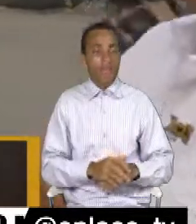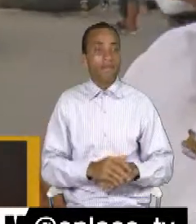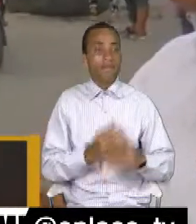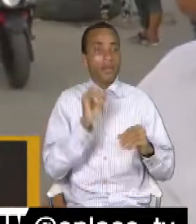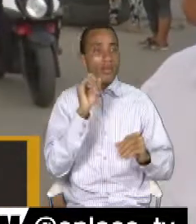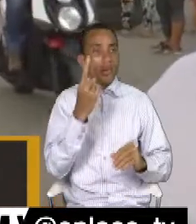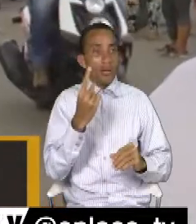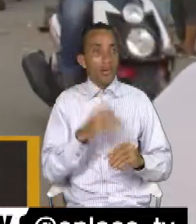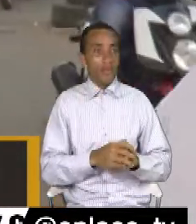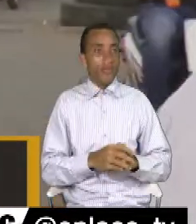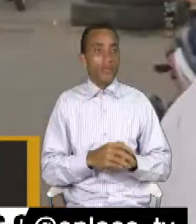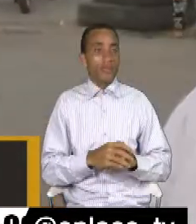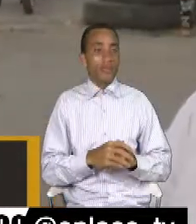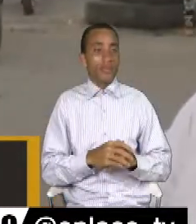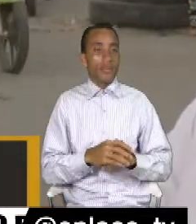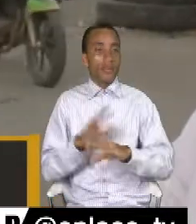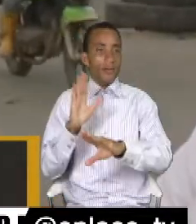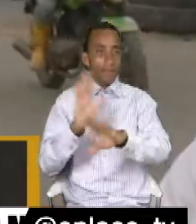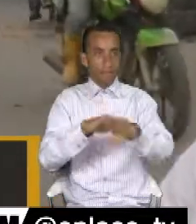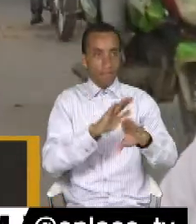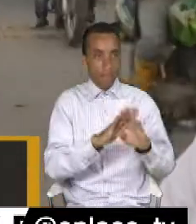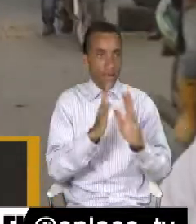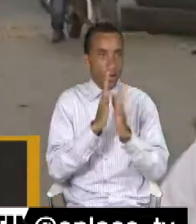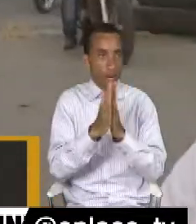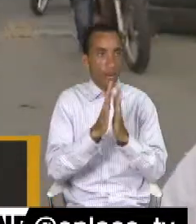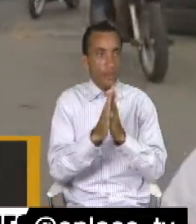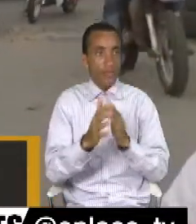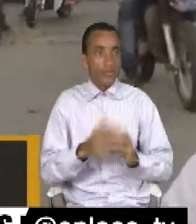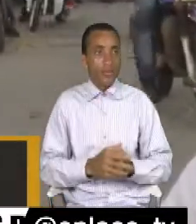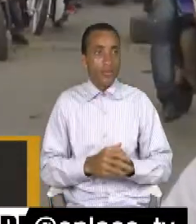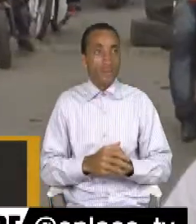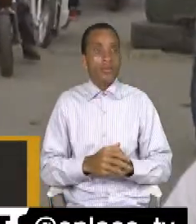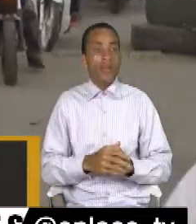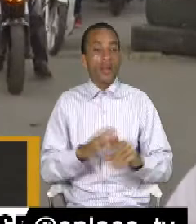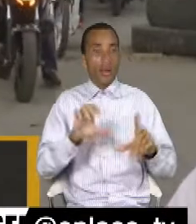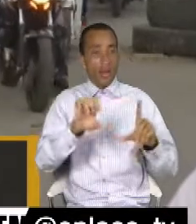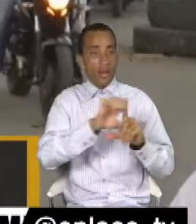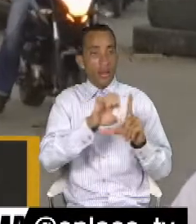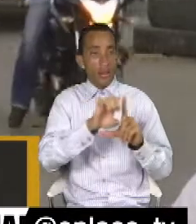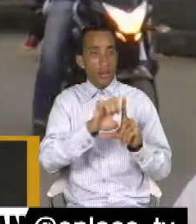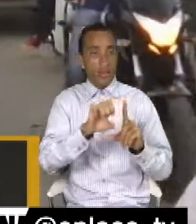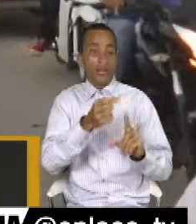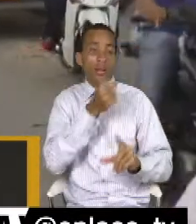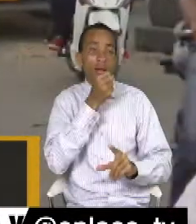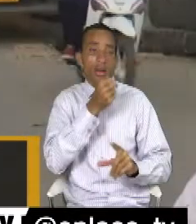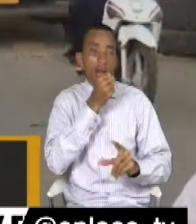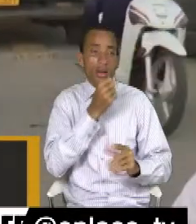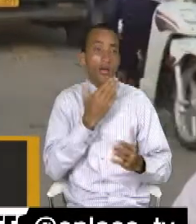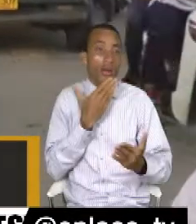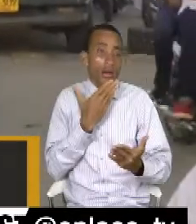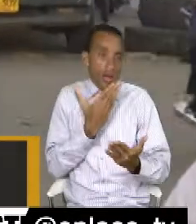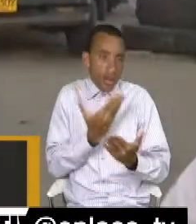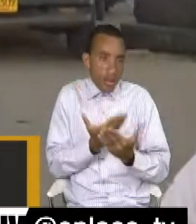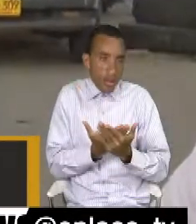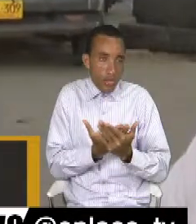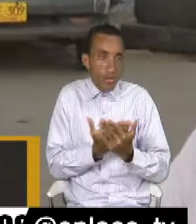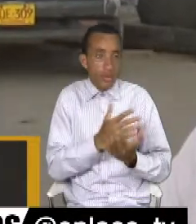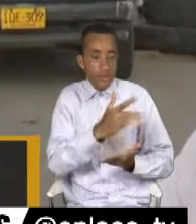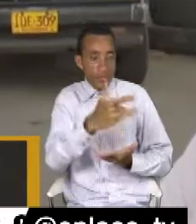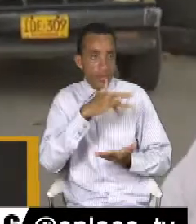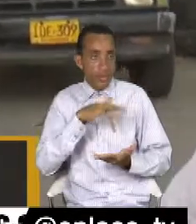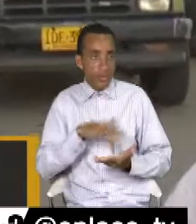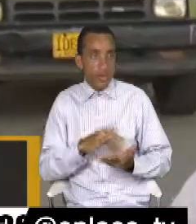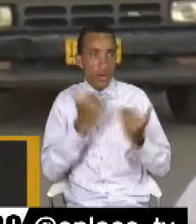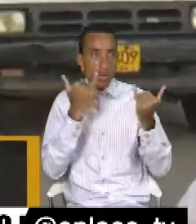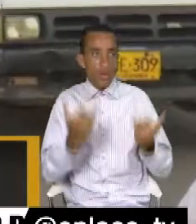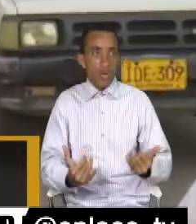que todo, pues manifestarle al canal Enlace 10, pues gracias por la bienvenida de estar acá presente, y decirles de antemano que hoy